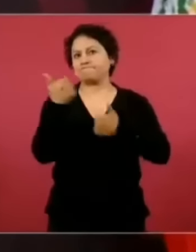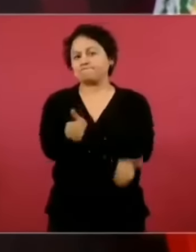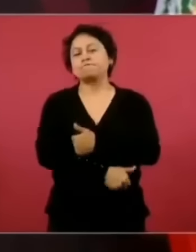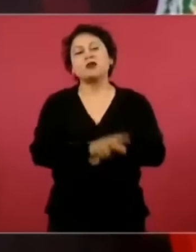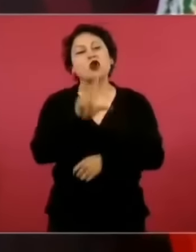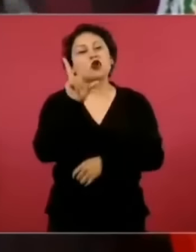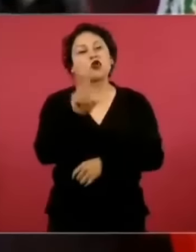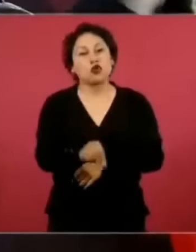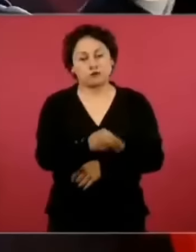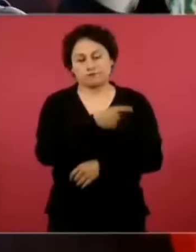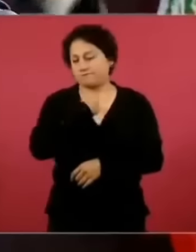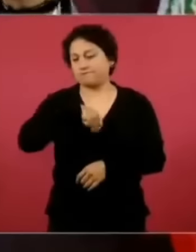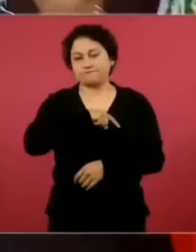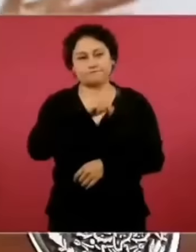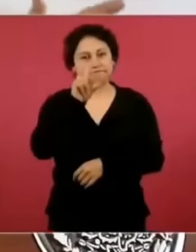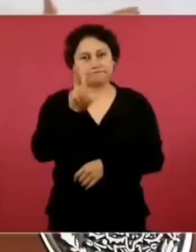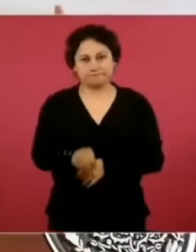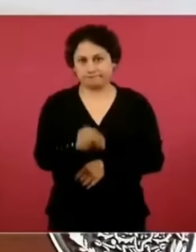y dos periodistas